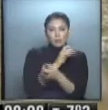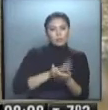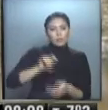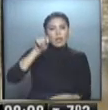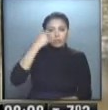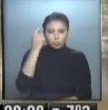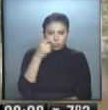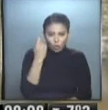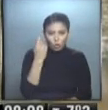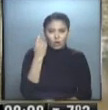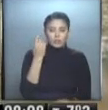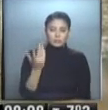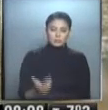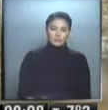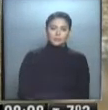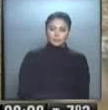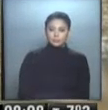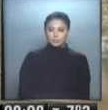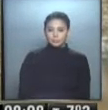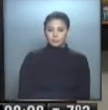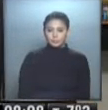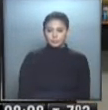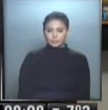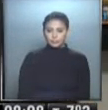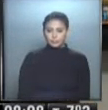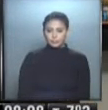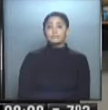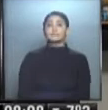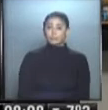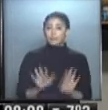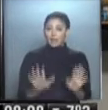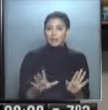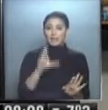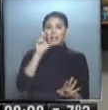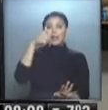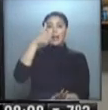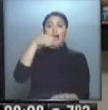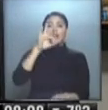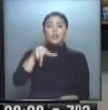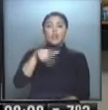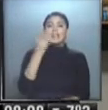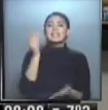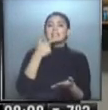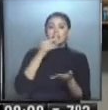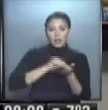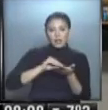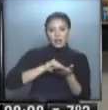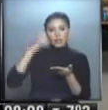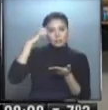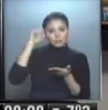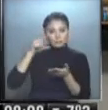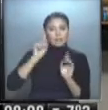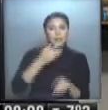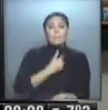con el consumo y el tratamiento de las adicciones hasta josé cano el senador de la unión cívica radical presidente de la